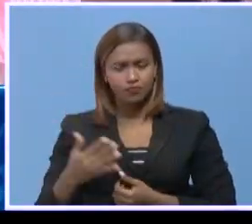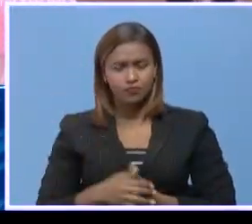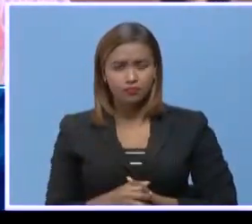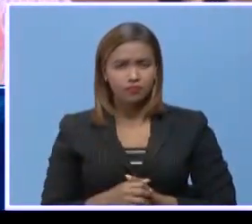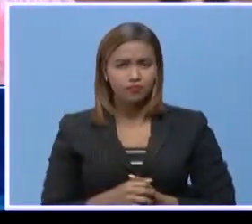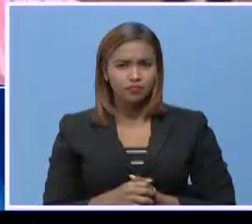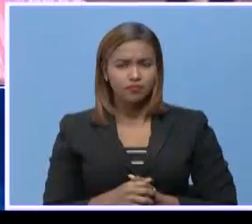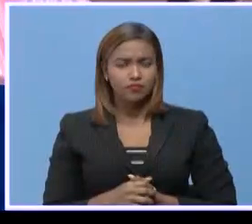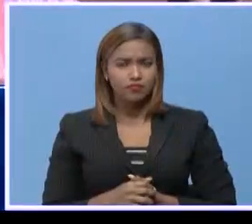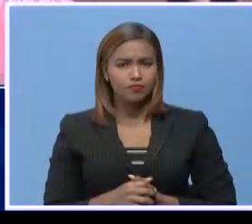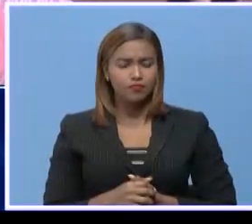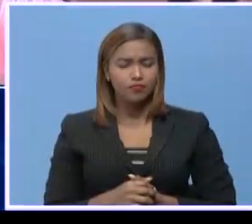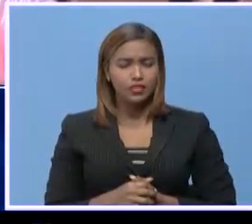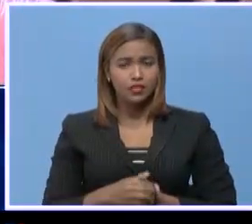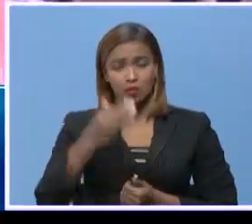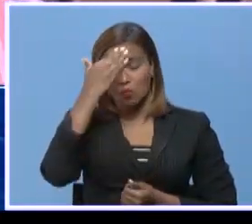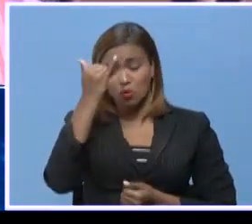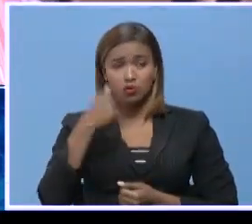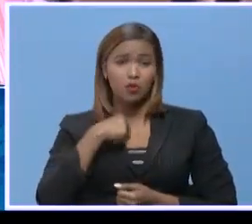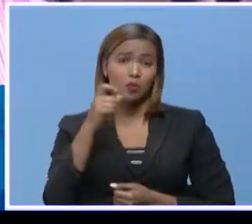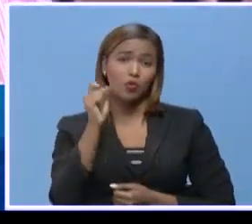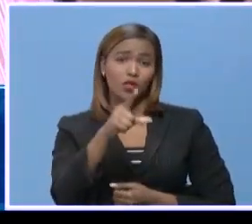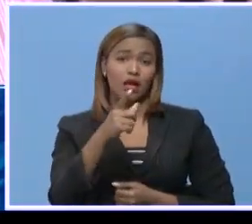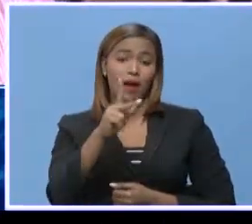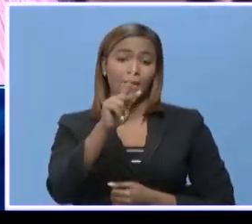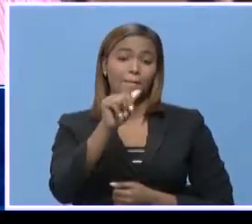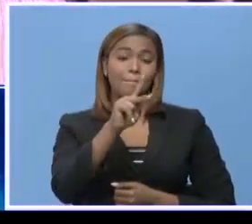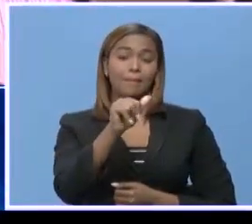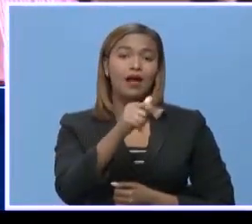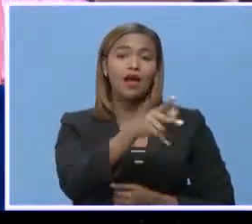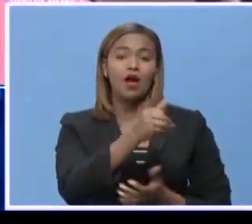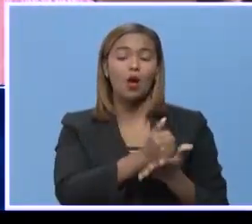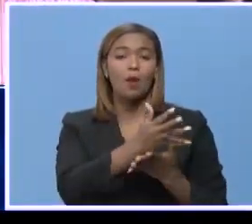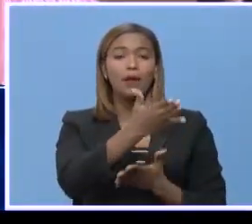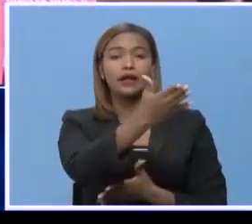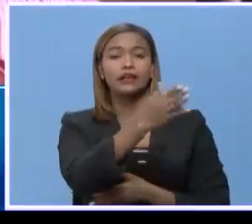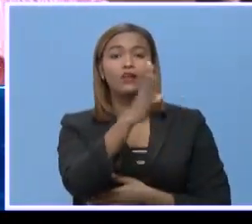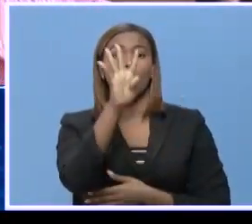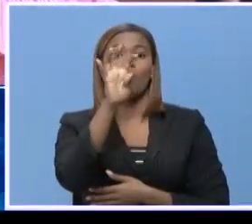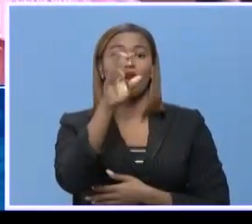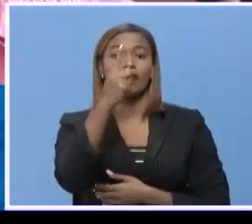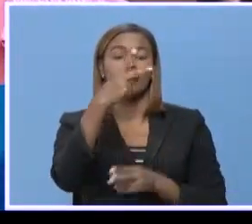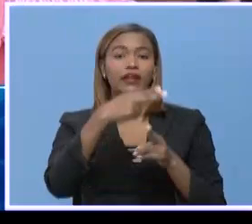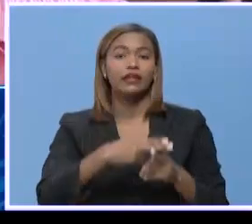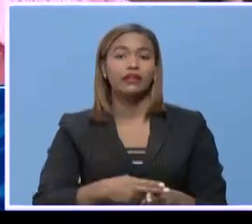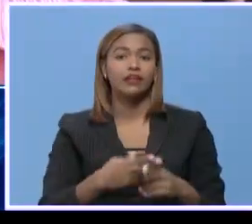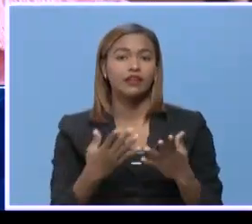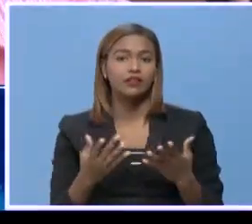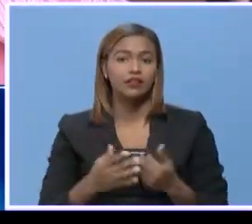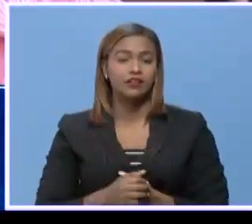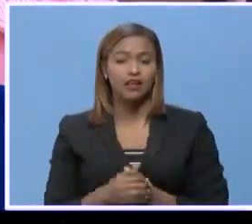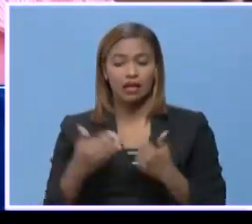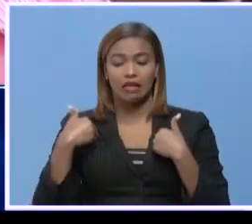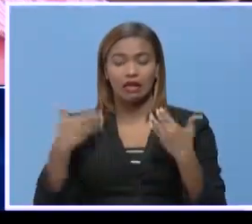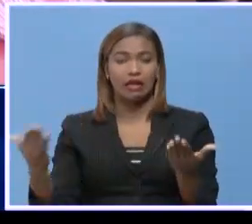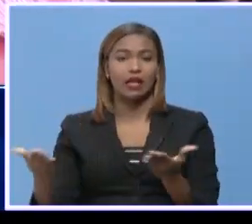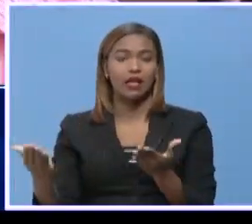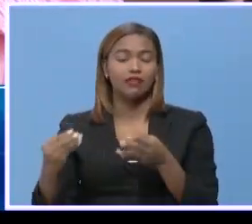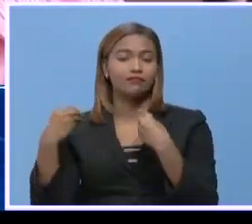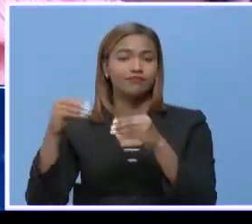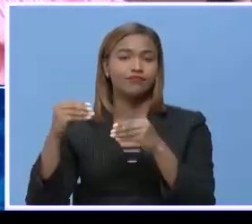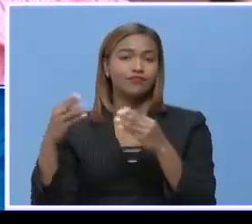Porque yo pregunté por la papa allí, a 40, una libra, entonces aquí